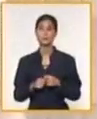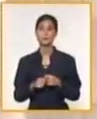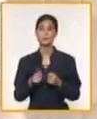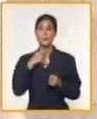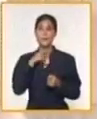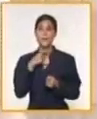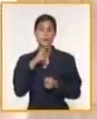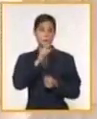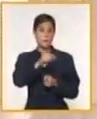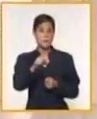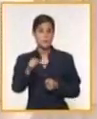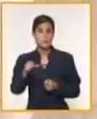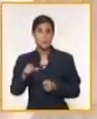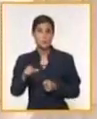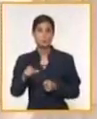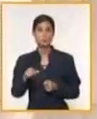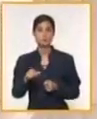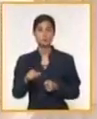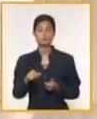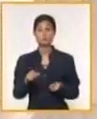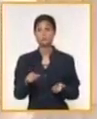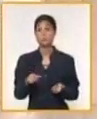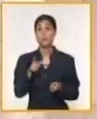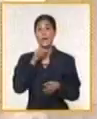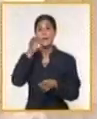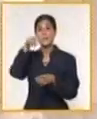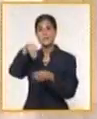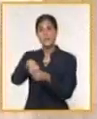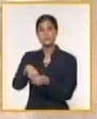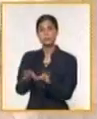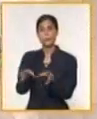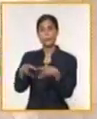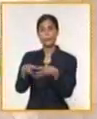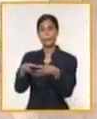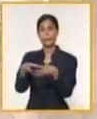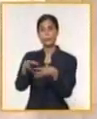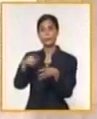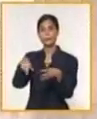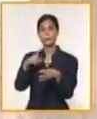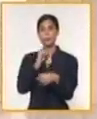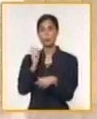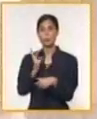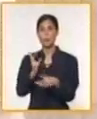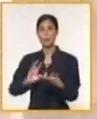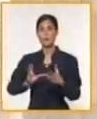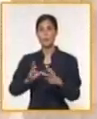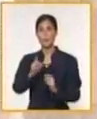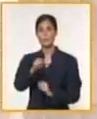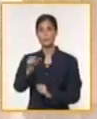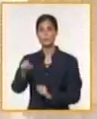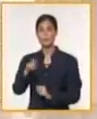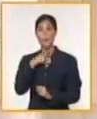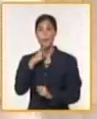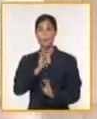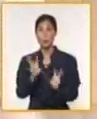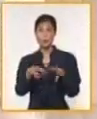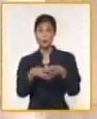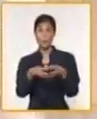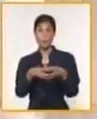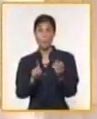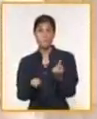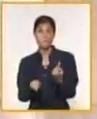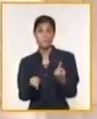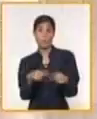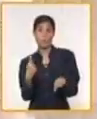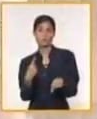y republicanos. Pero entonces, dentro de los republicanos, podríamos decir que hay dos tipos. Están los que están en contra, pero ¿qué pasa? Que